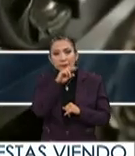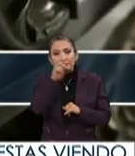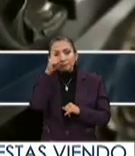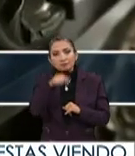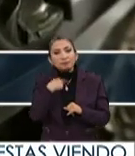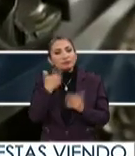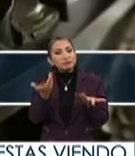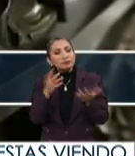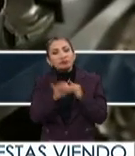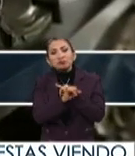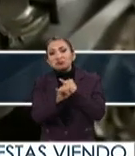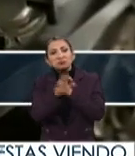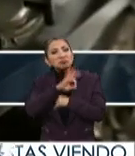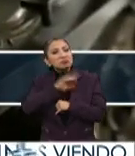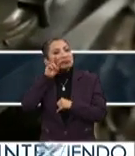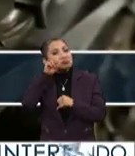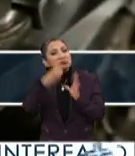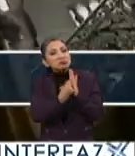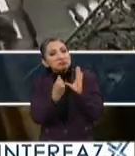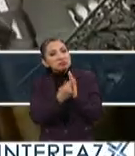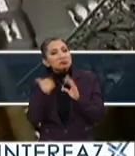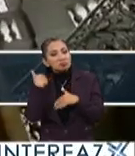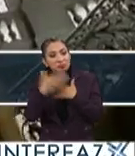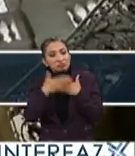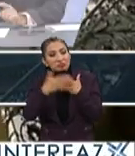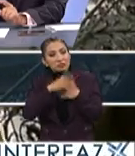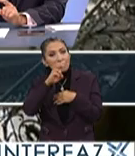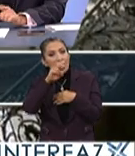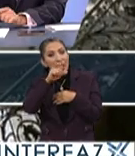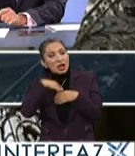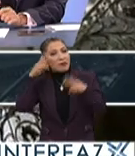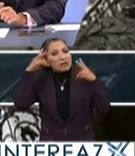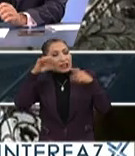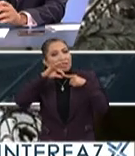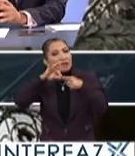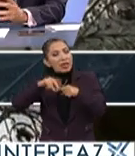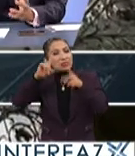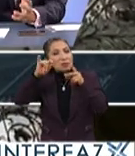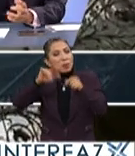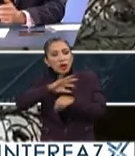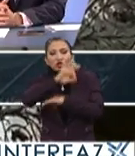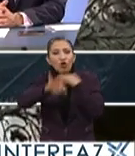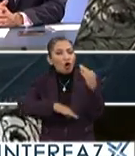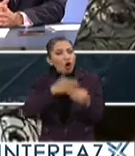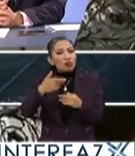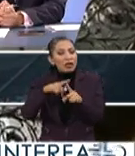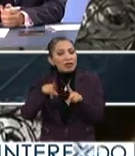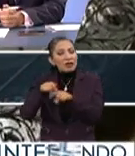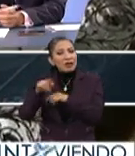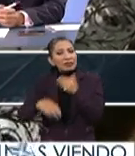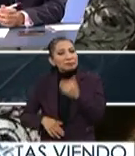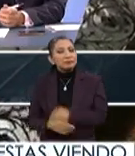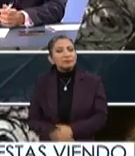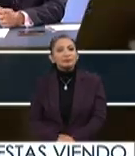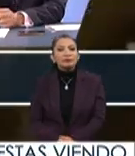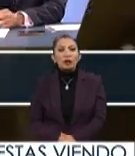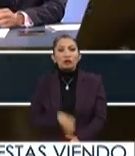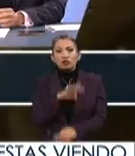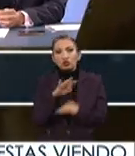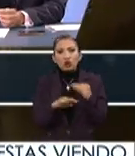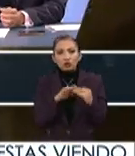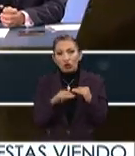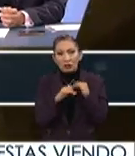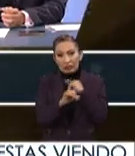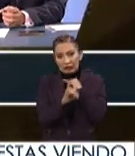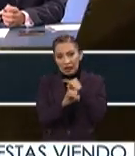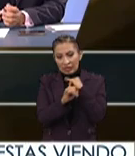para que nos des una página donde puedan ver qué cursos de verano se van a abrir, las visitas guiadas, los diplomados, en fin, toda esta variedad que ofrece. Todo sale en